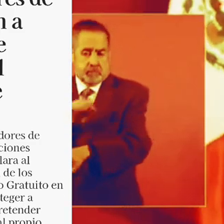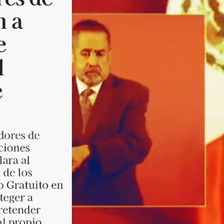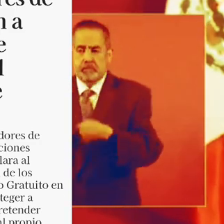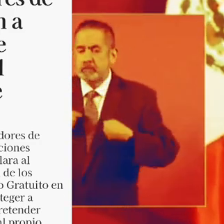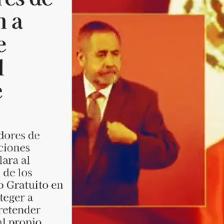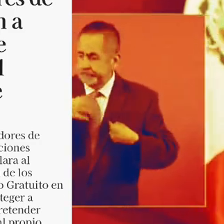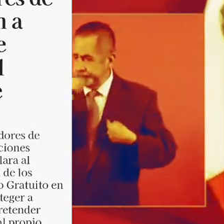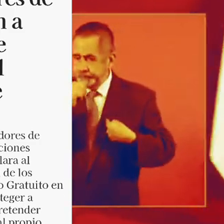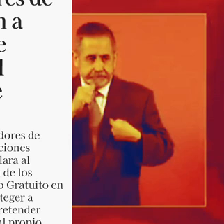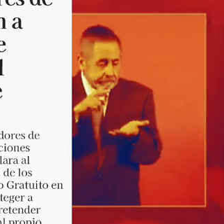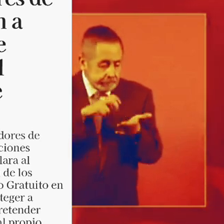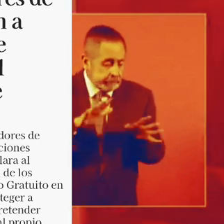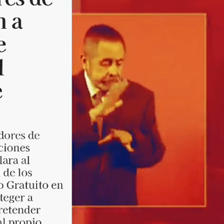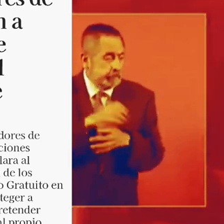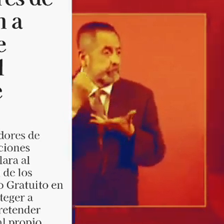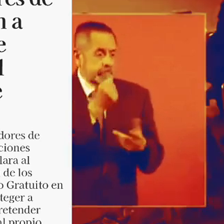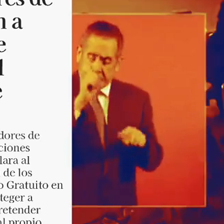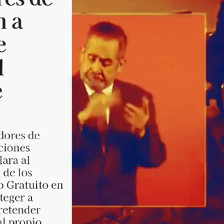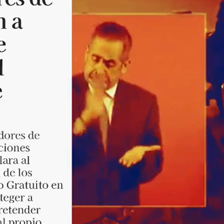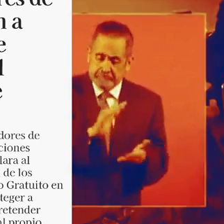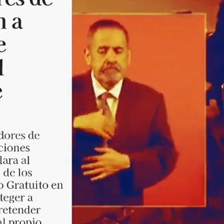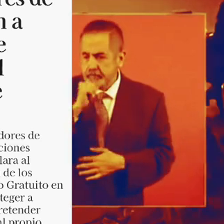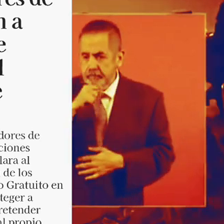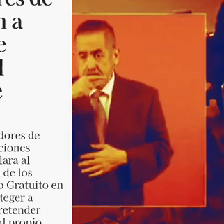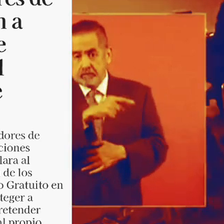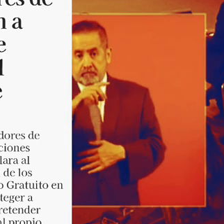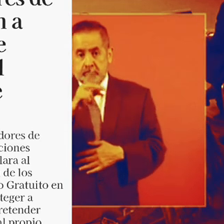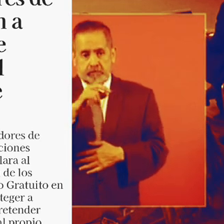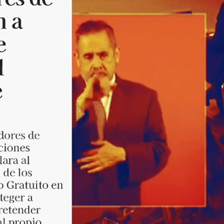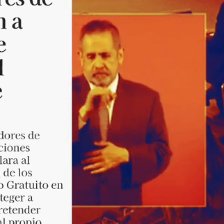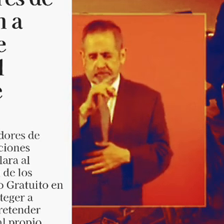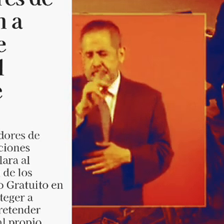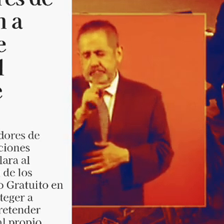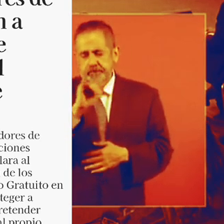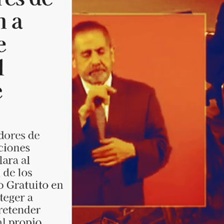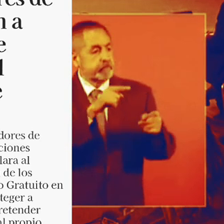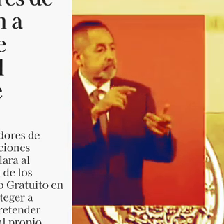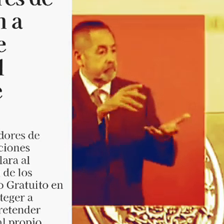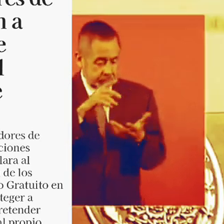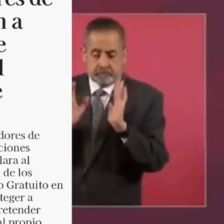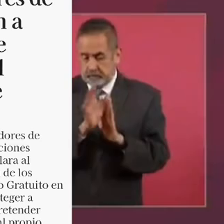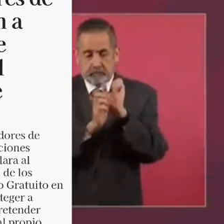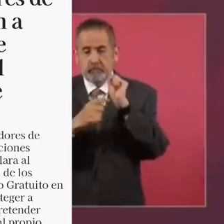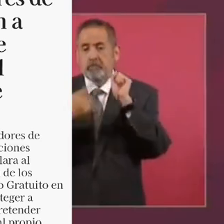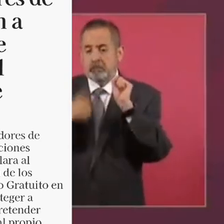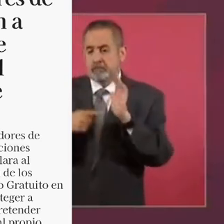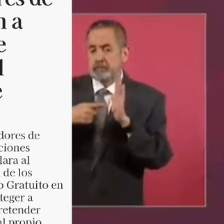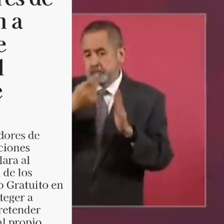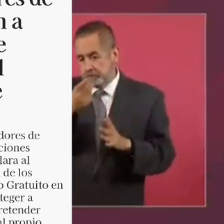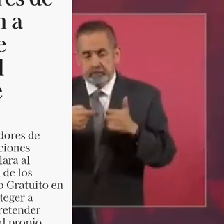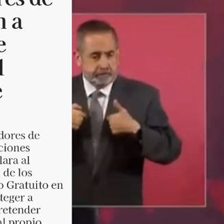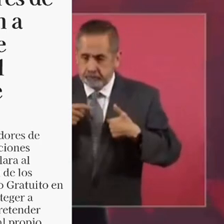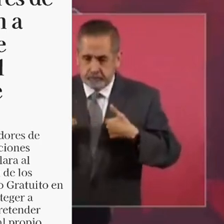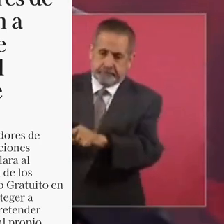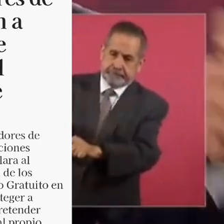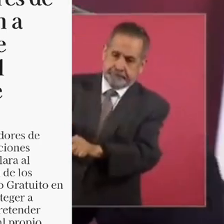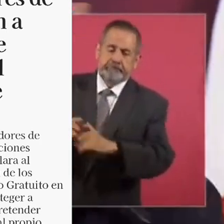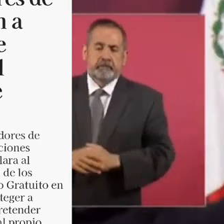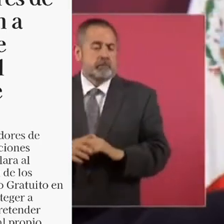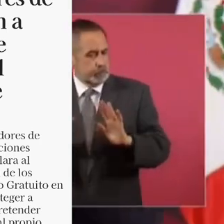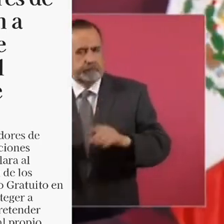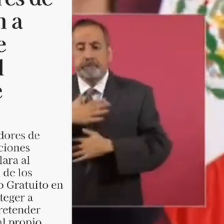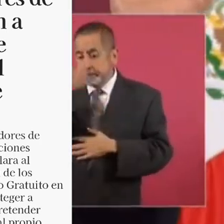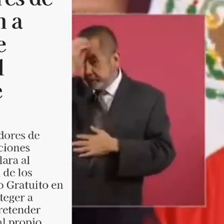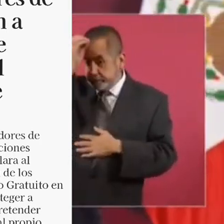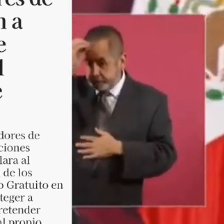nos vamos a Modificar el presupuesto del poder judicial pero si no puede hacer la cámara de diputados Y ahora